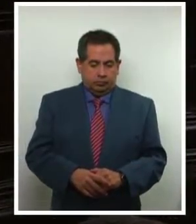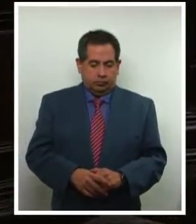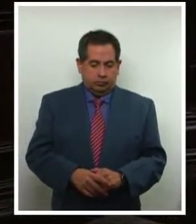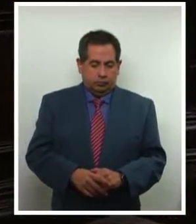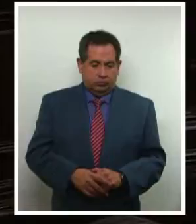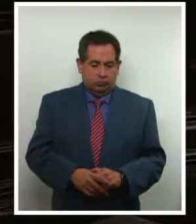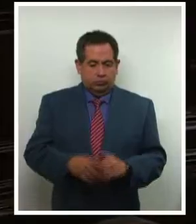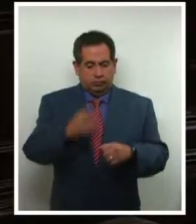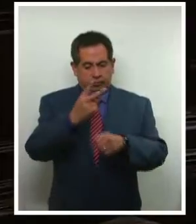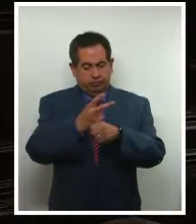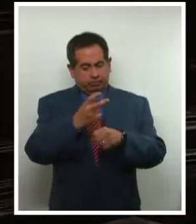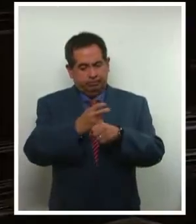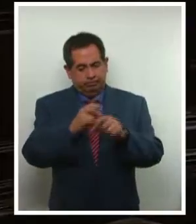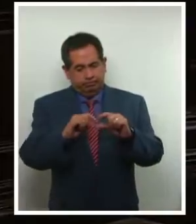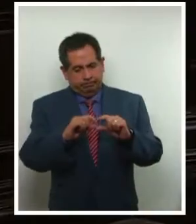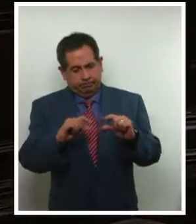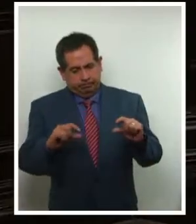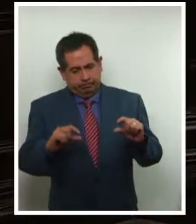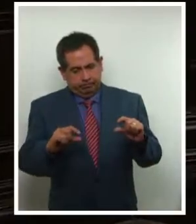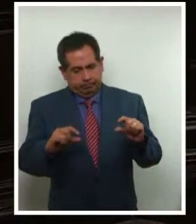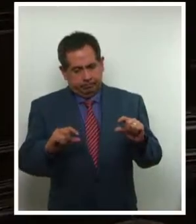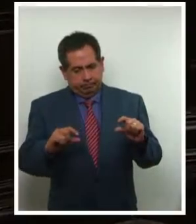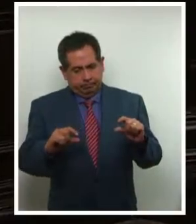Párrafo segundo.